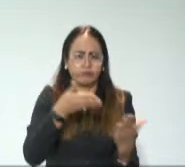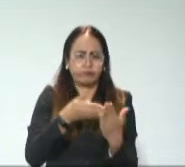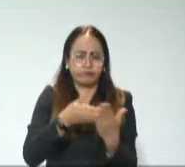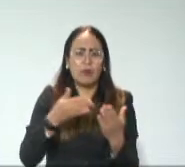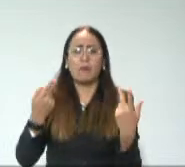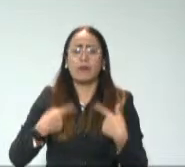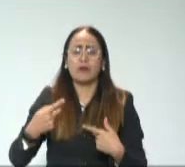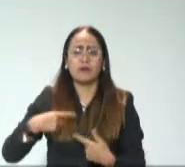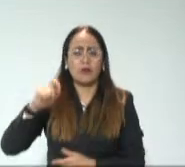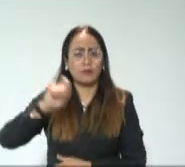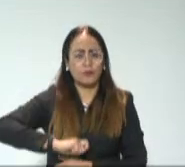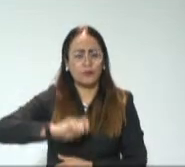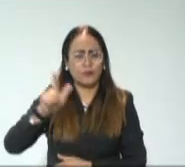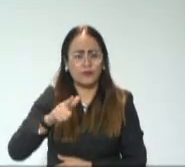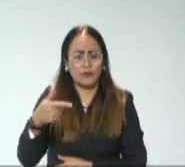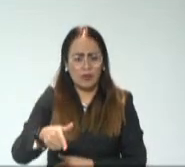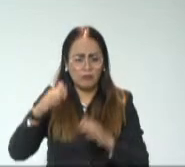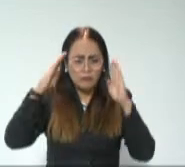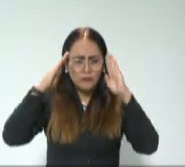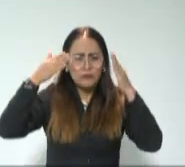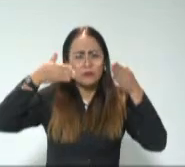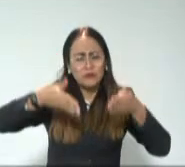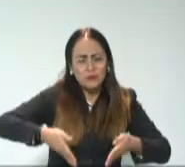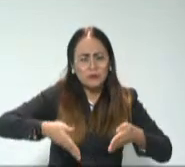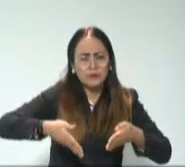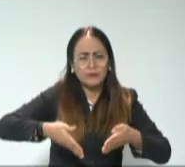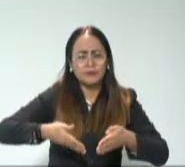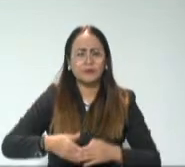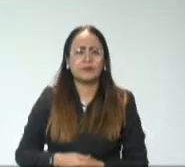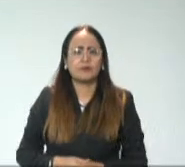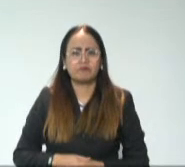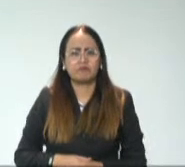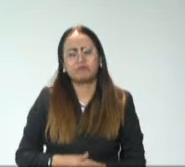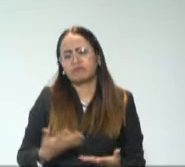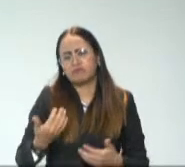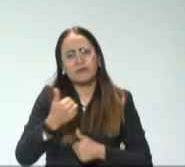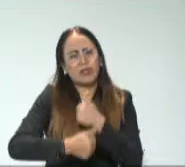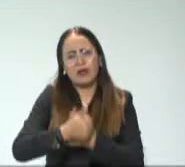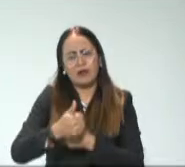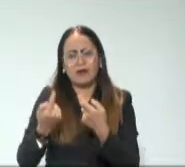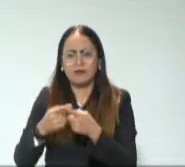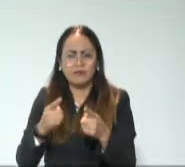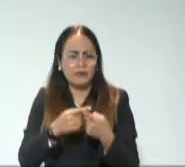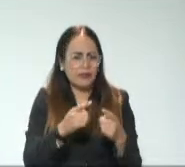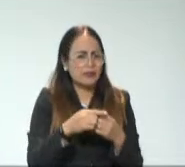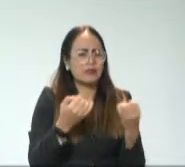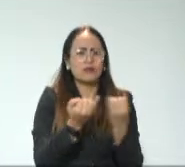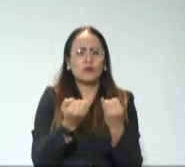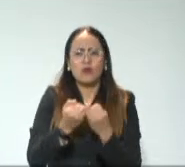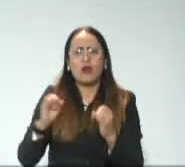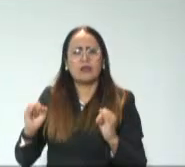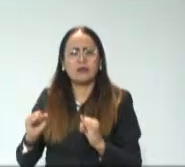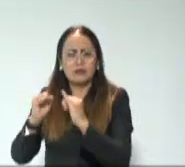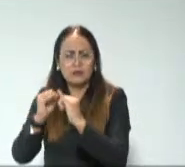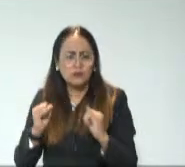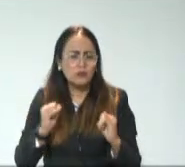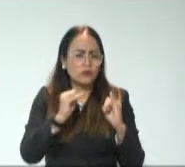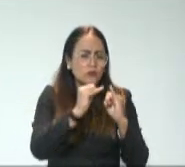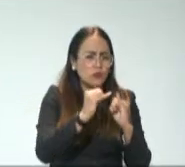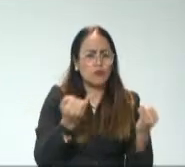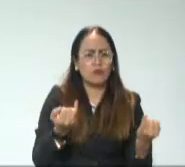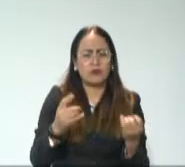profesionales involucrados eh de diferentes eh ámbitos digamos con instituciones con tecnologías